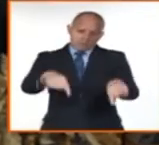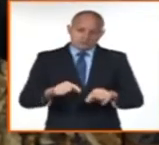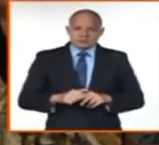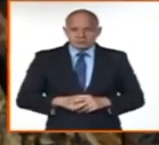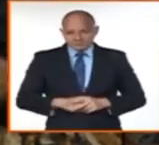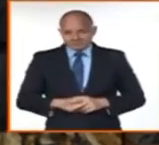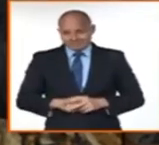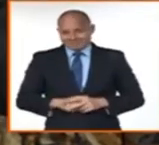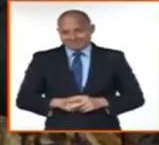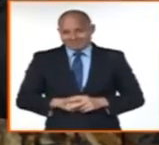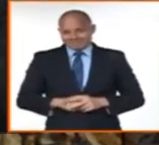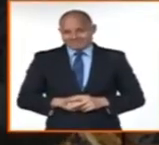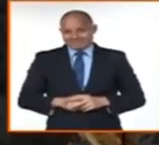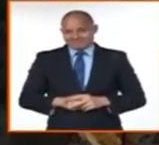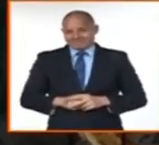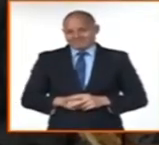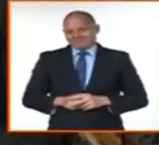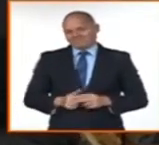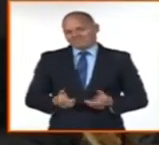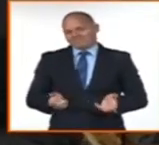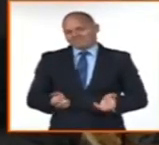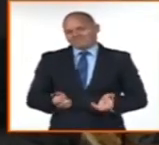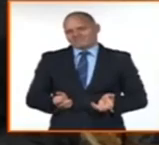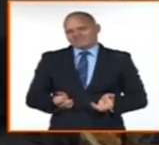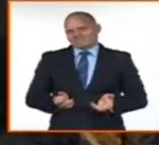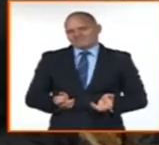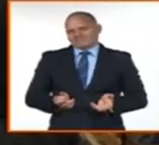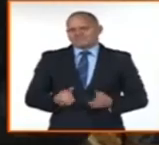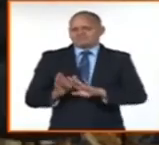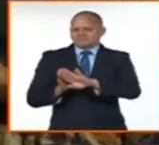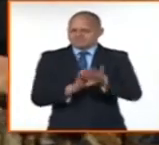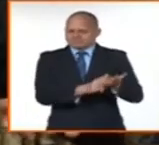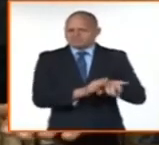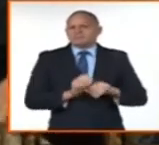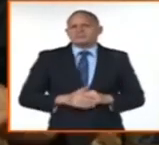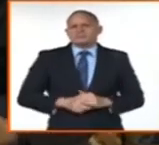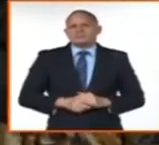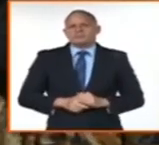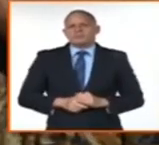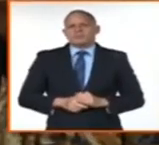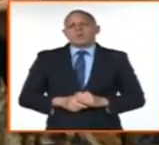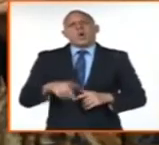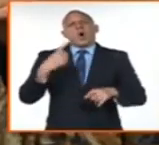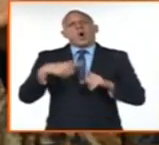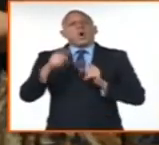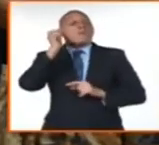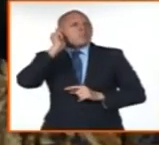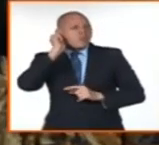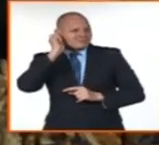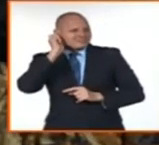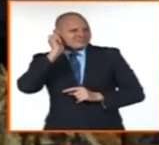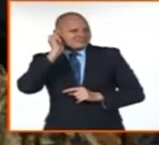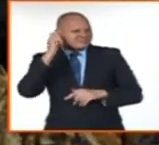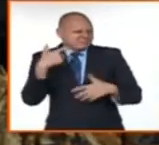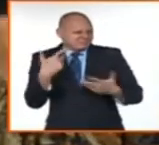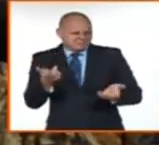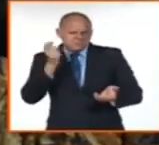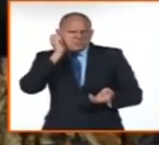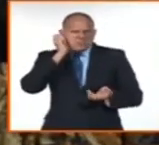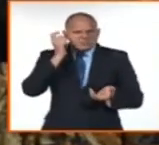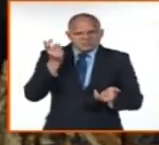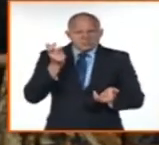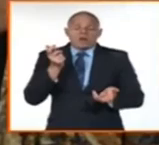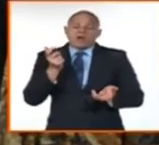el juego a esas plataformas. Con lo de la mujer, nosotros todavía en Cuba hay machismo, hay violencia todavía a la mujer